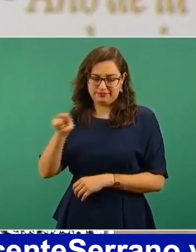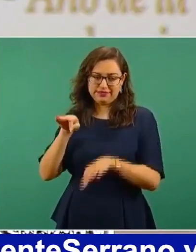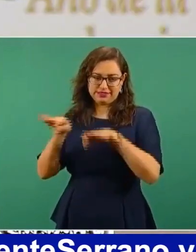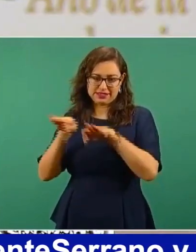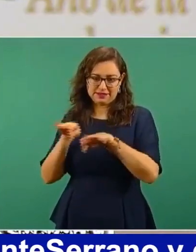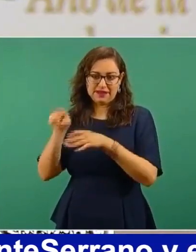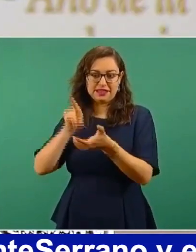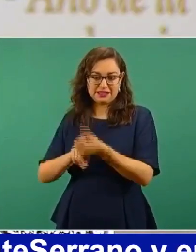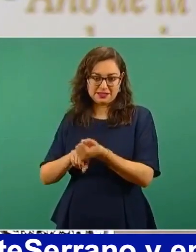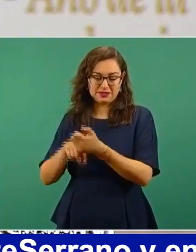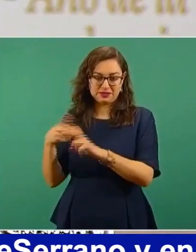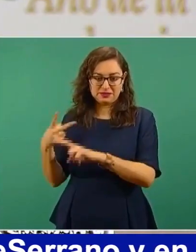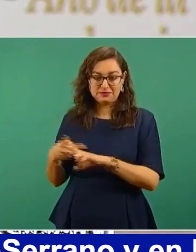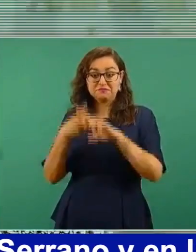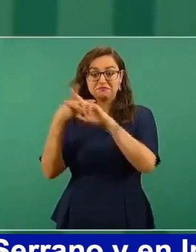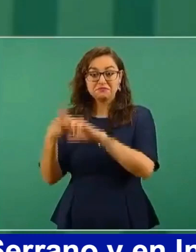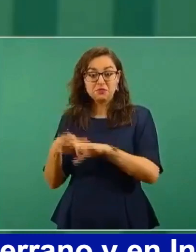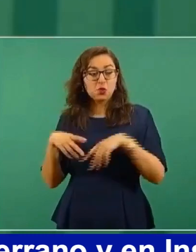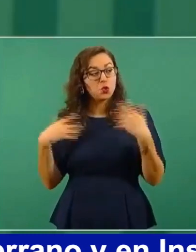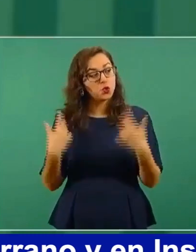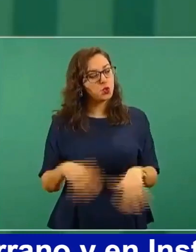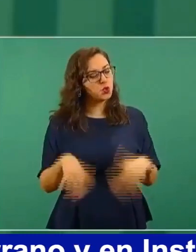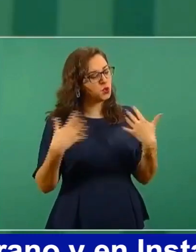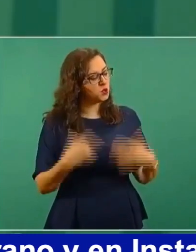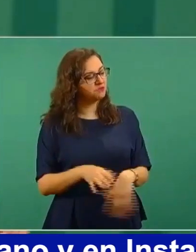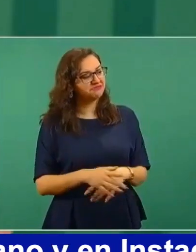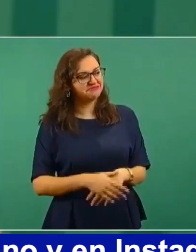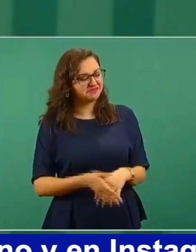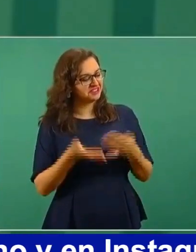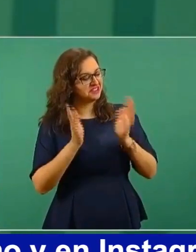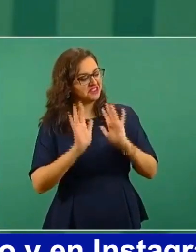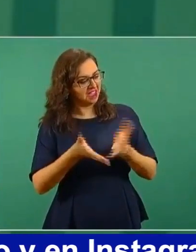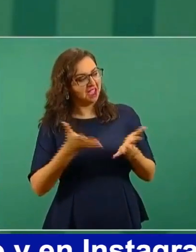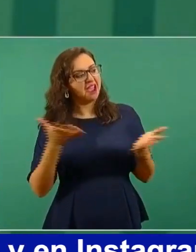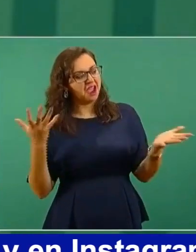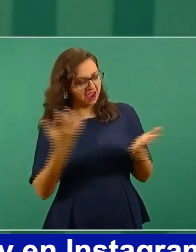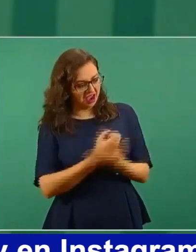Ya ganaron, o ya ganaste.